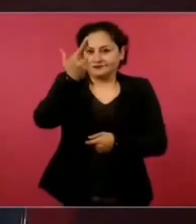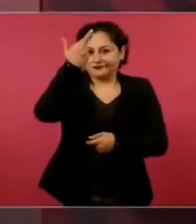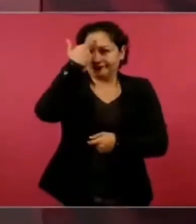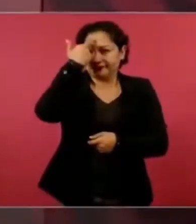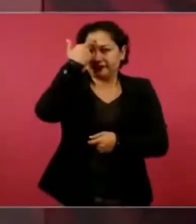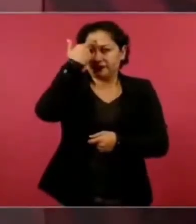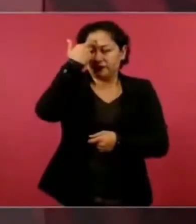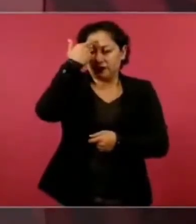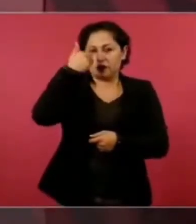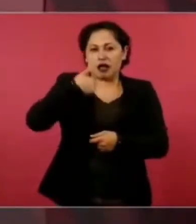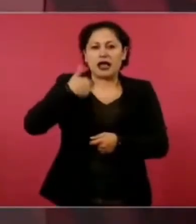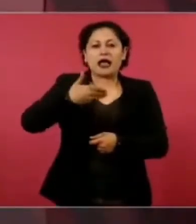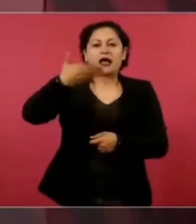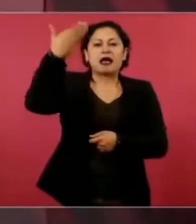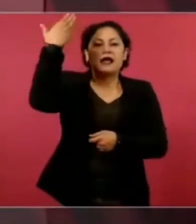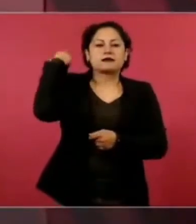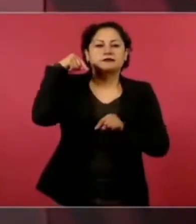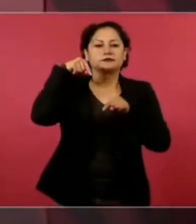yo fui jefe de gobierno,